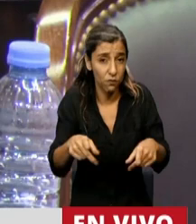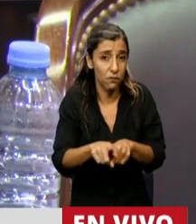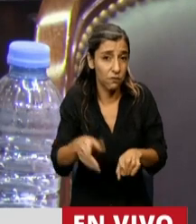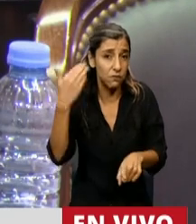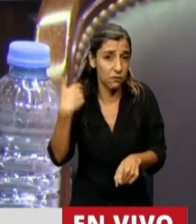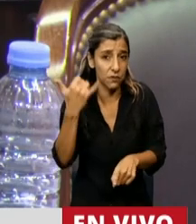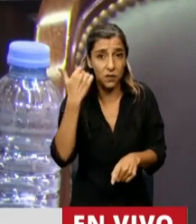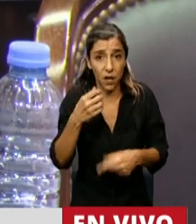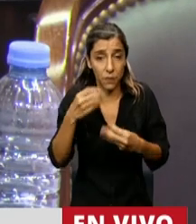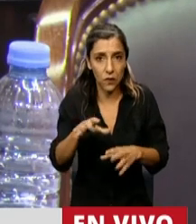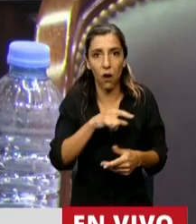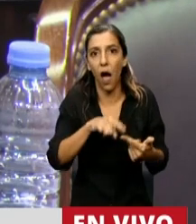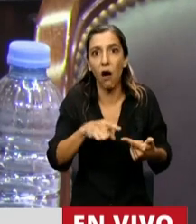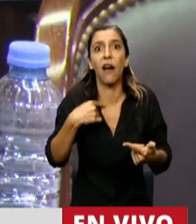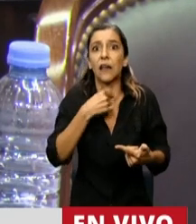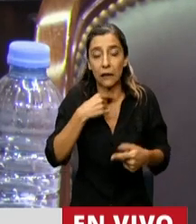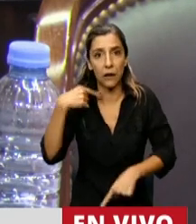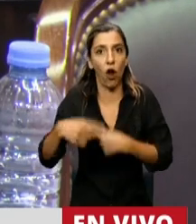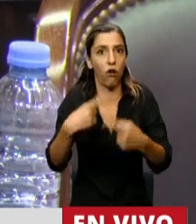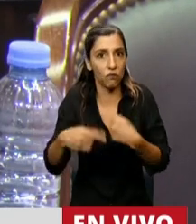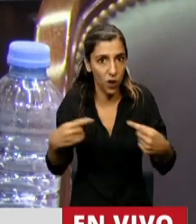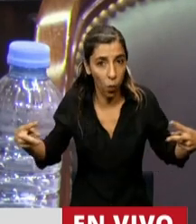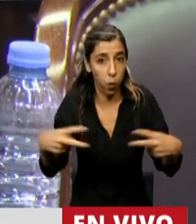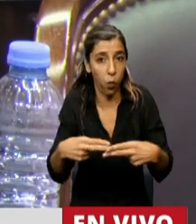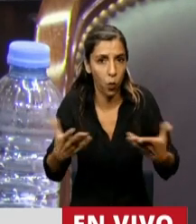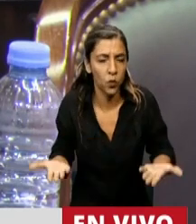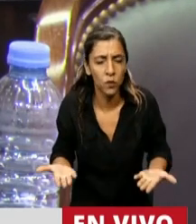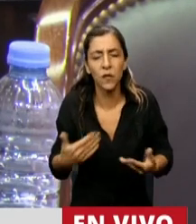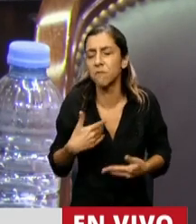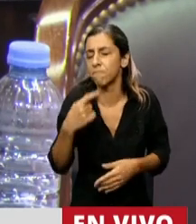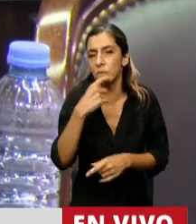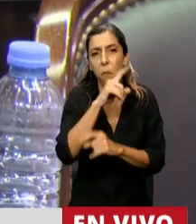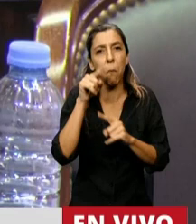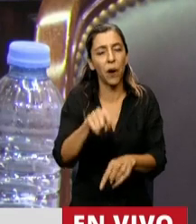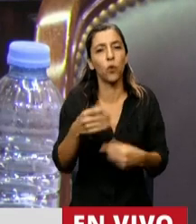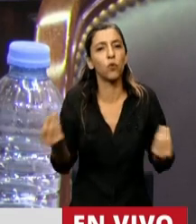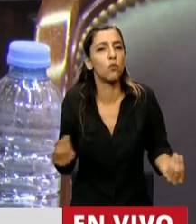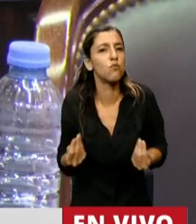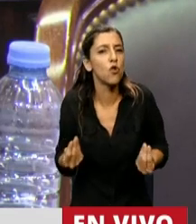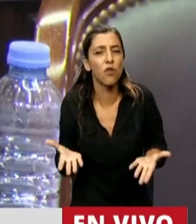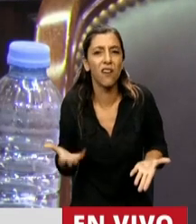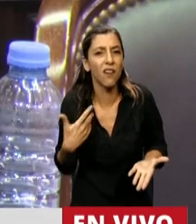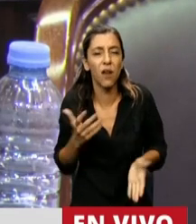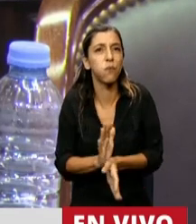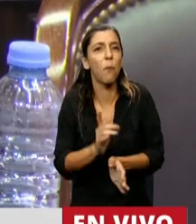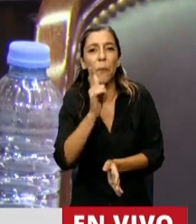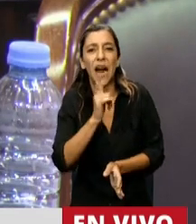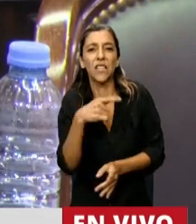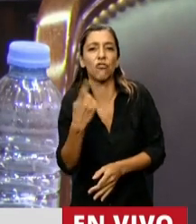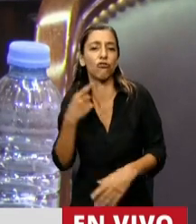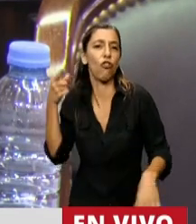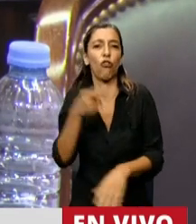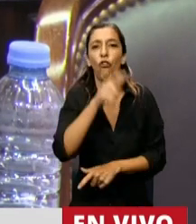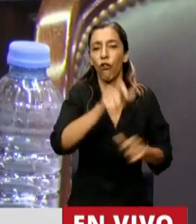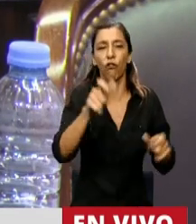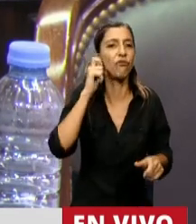y que ahora se pretende continuar con esta ley. Yo me pregunto, presidente, ¿por qué este ensañamiento con nuestros mayores? ¿Por